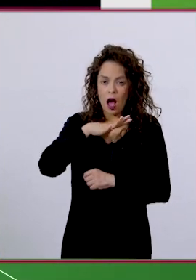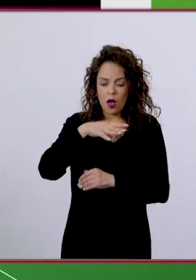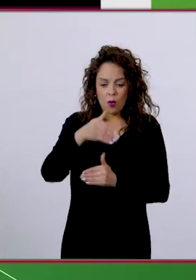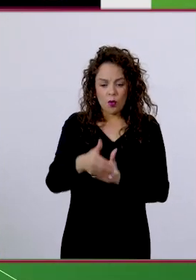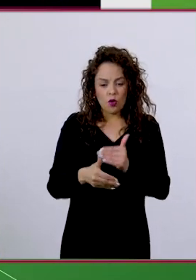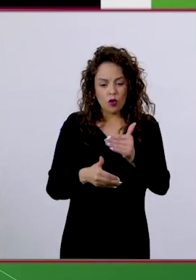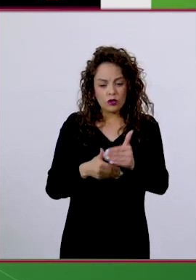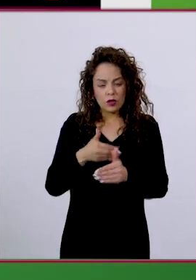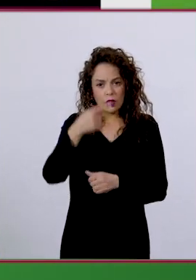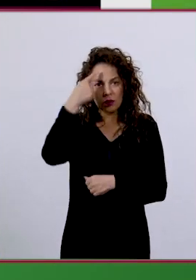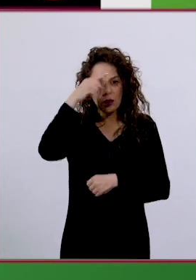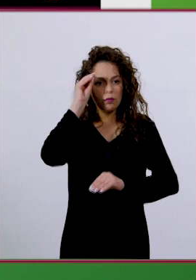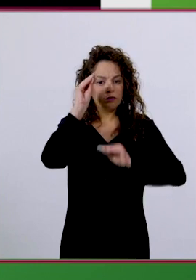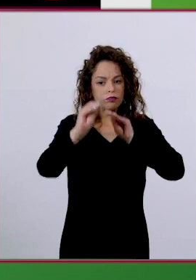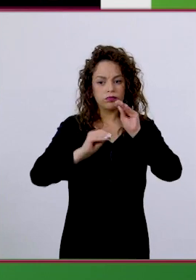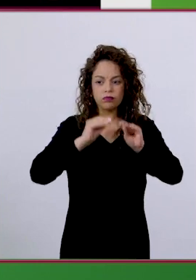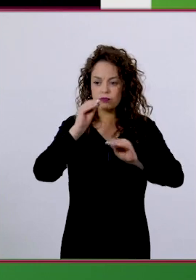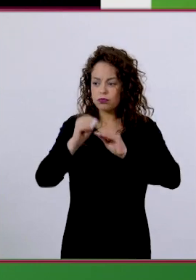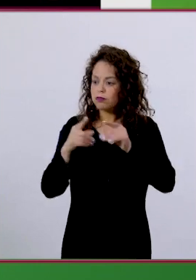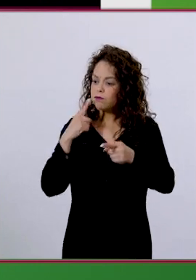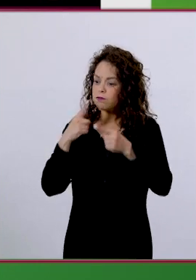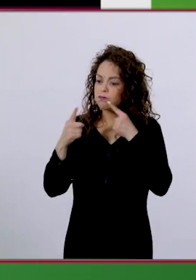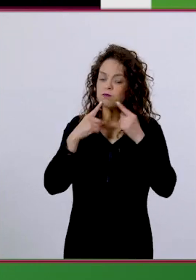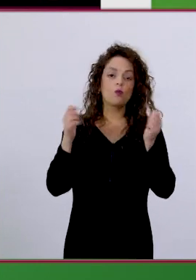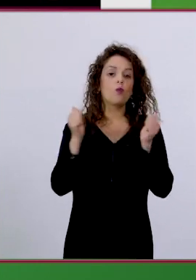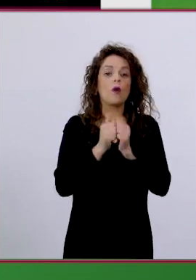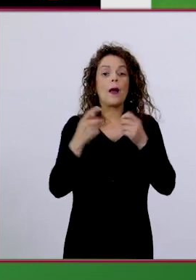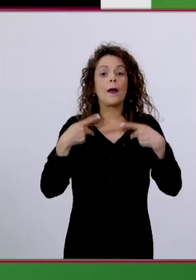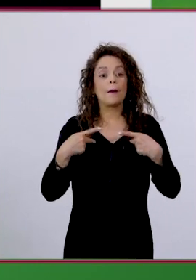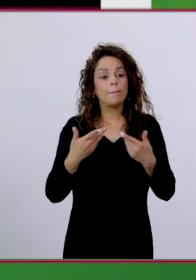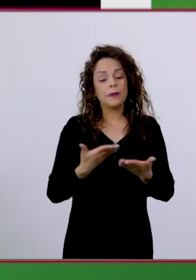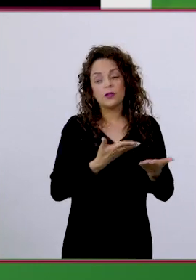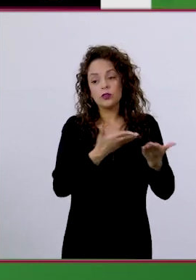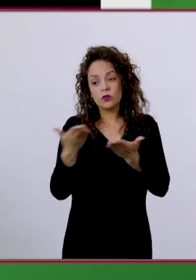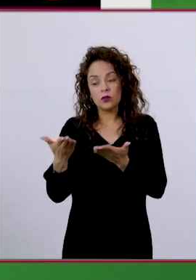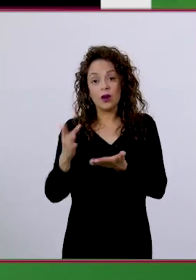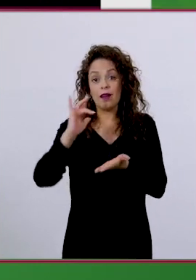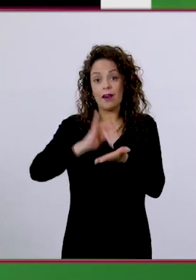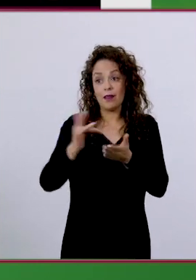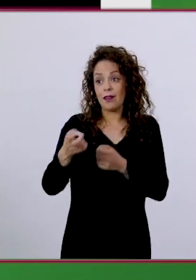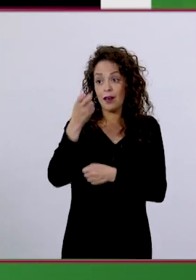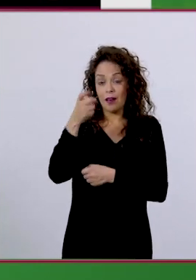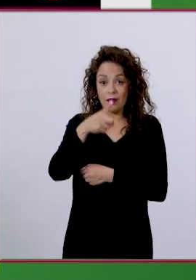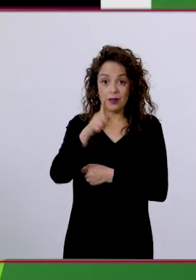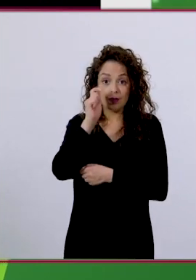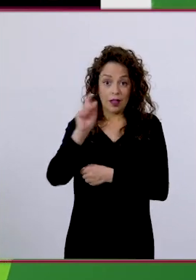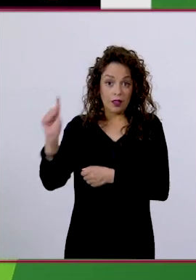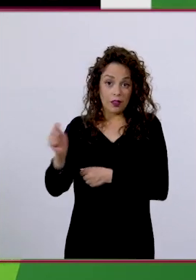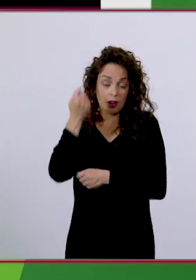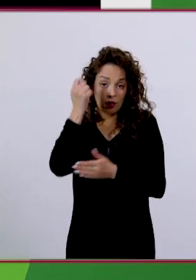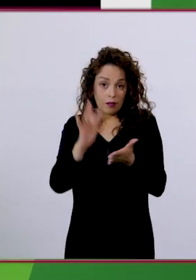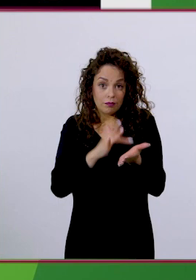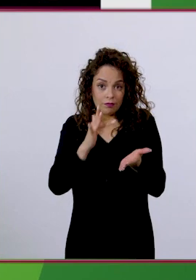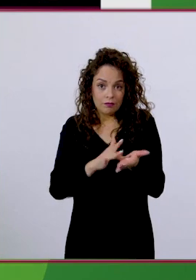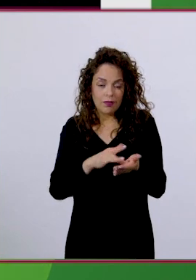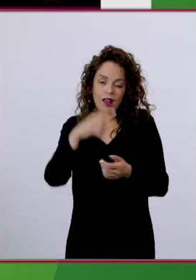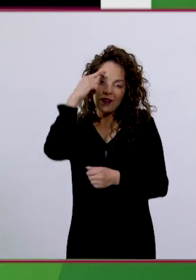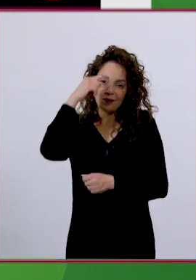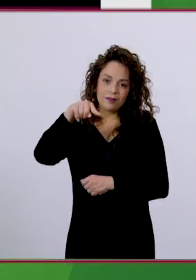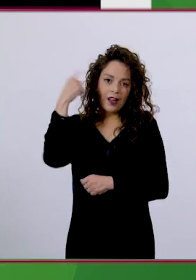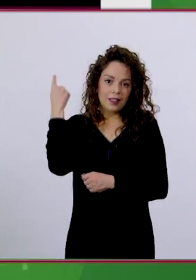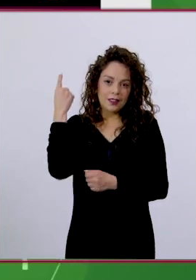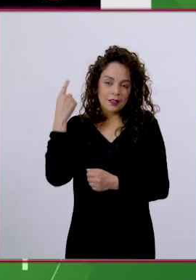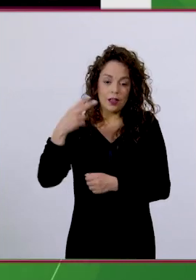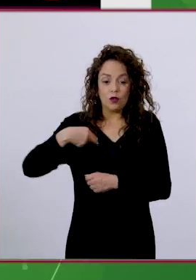de diseño con la gente y el uso de las tecnologías digitales puede coadyuvar en ello. Estamos